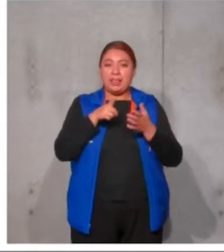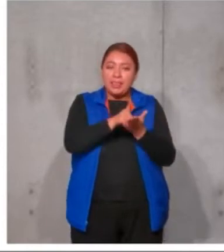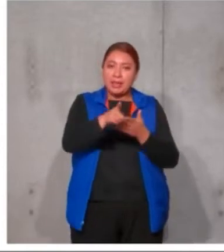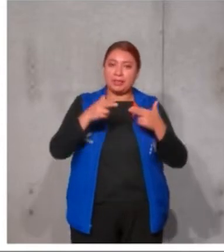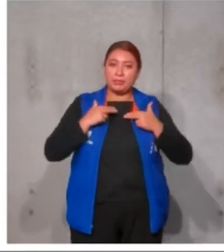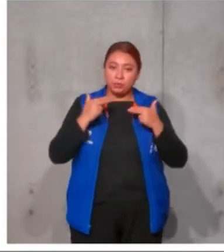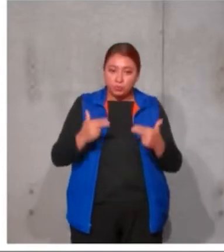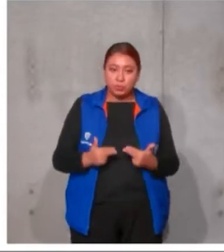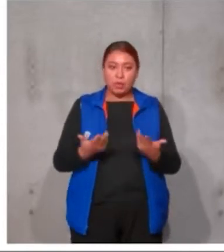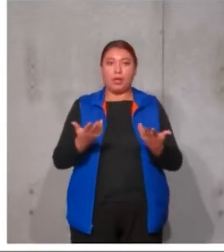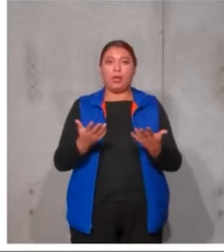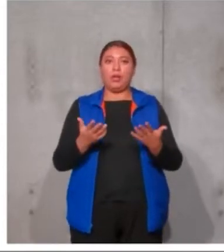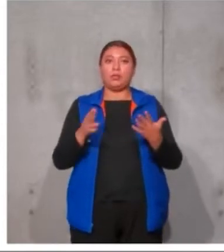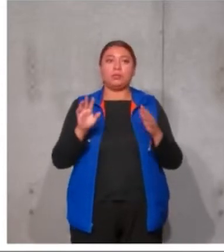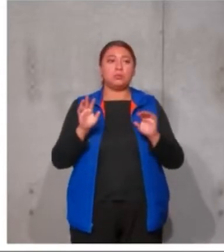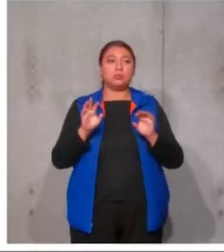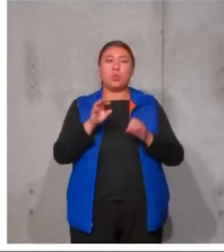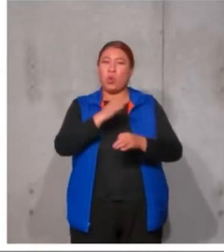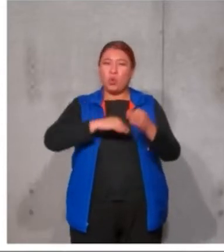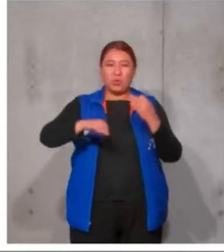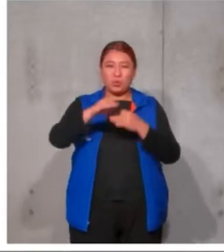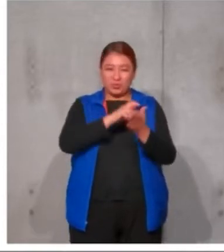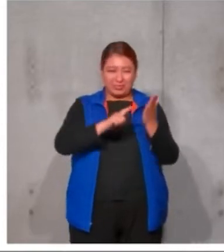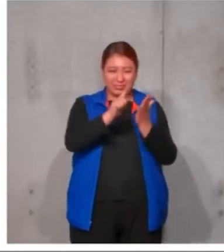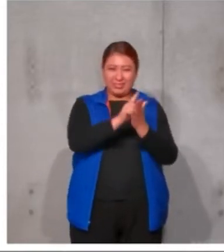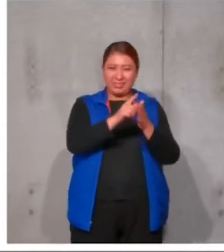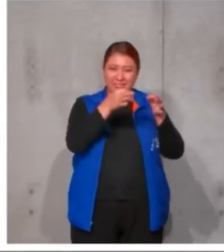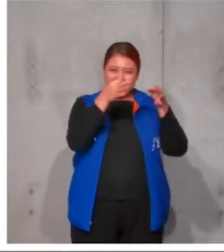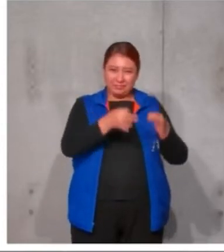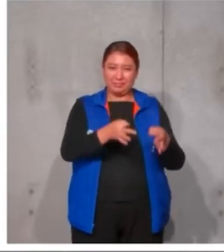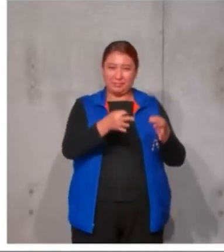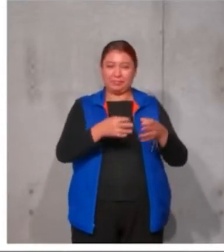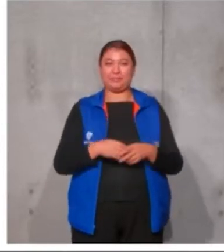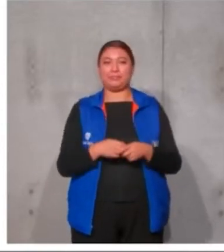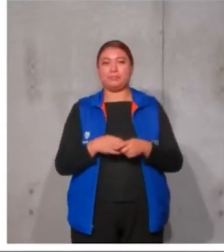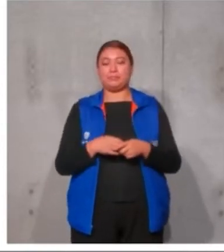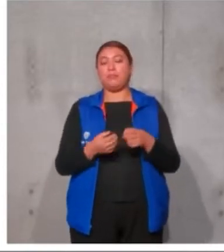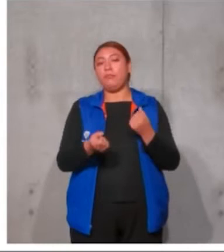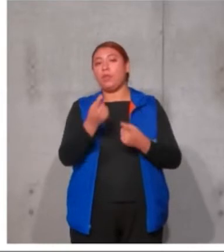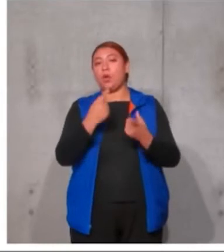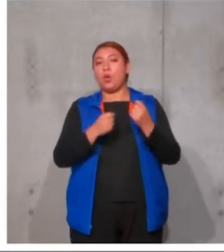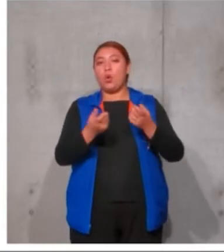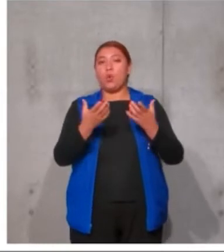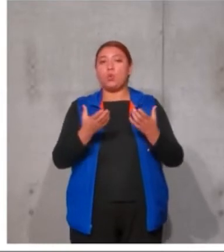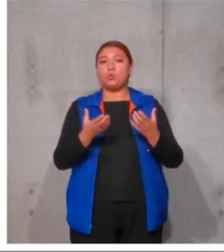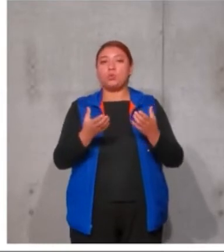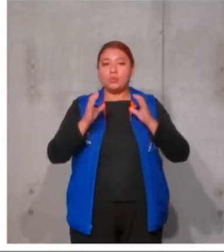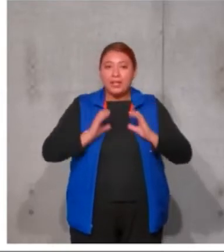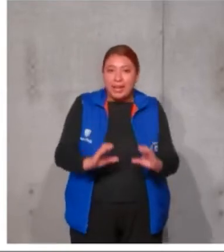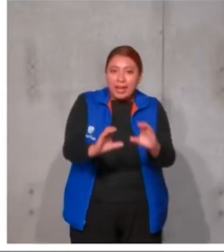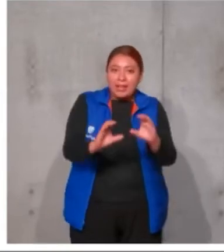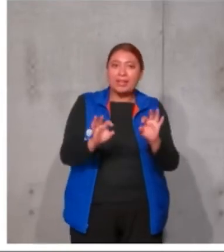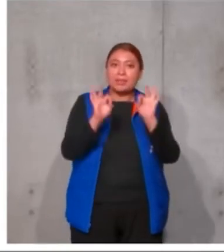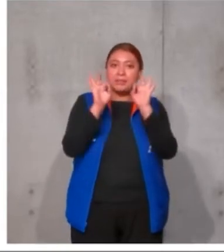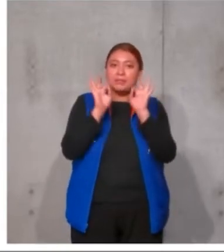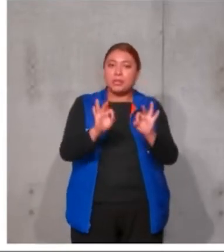la calidad y la transparencia y la ética. Entonces, para una organización puede ser que la calidad sea el